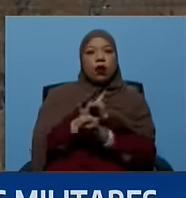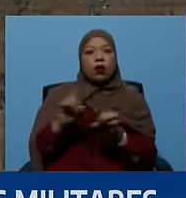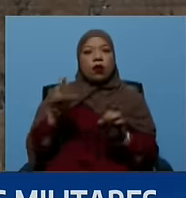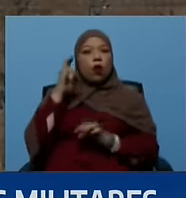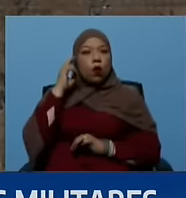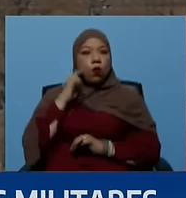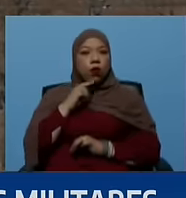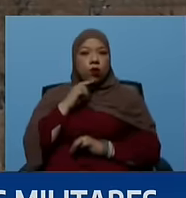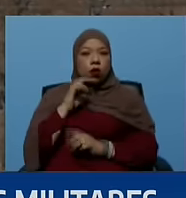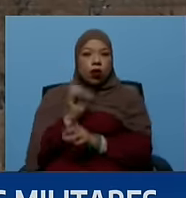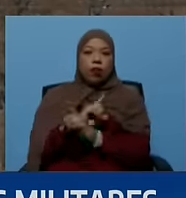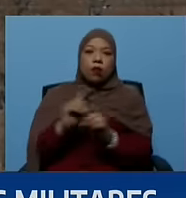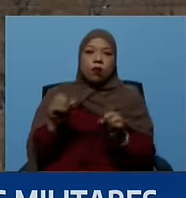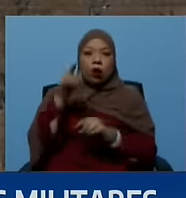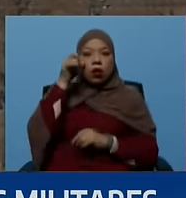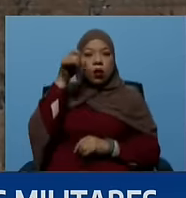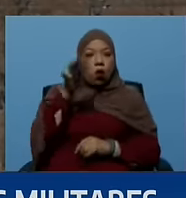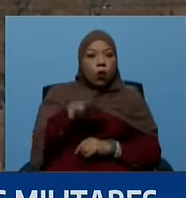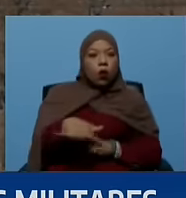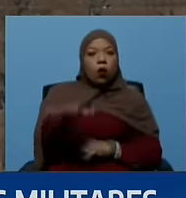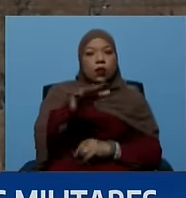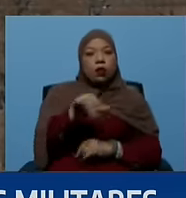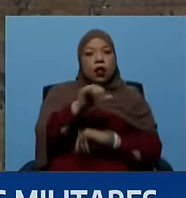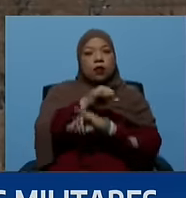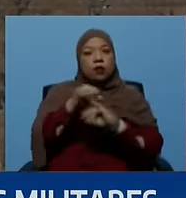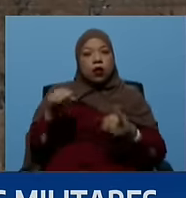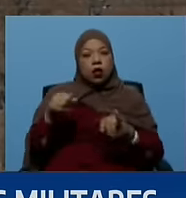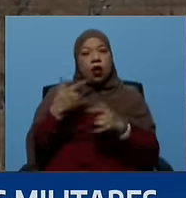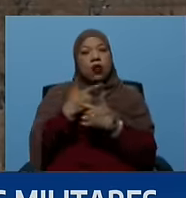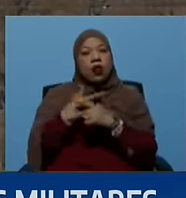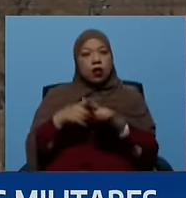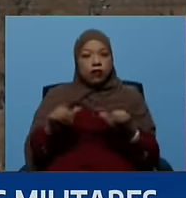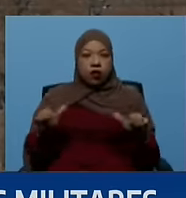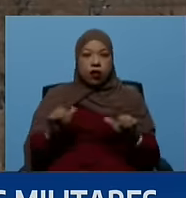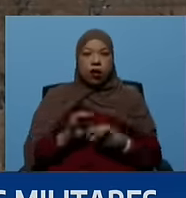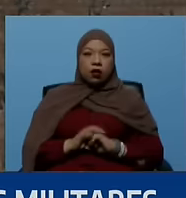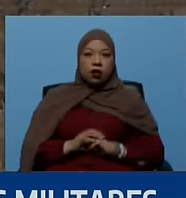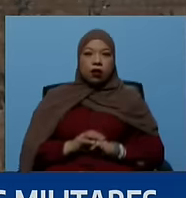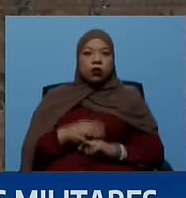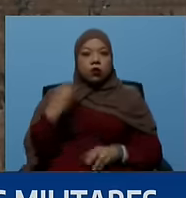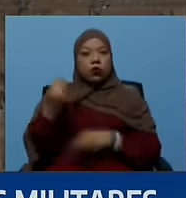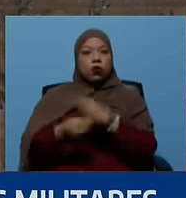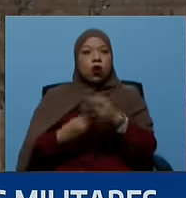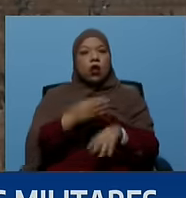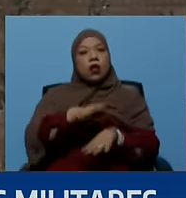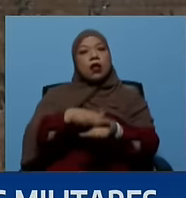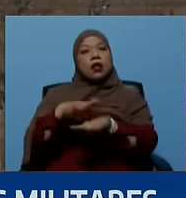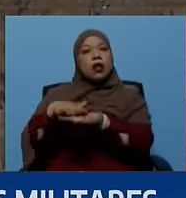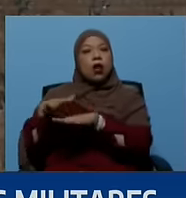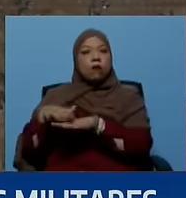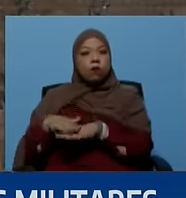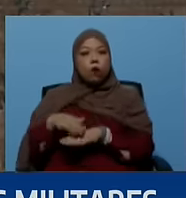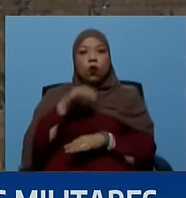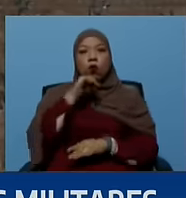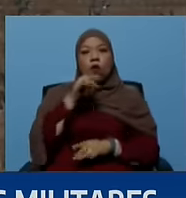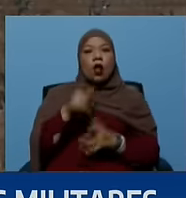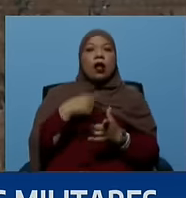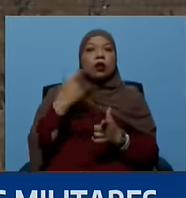bolivariana democracia Popular de independencia de soberanía y lo que él llamó para entonces